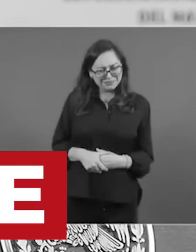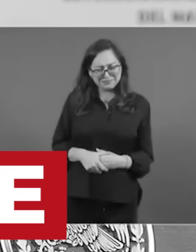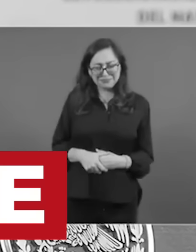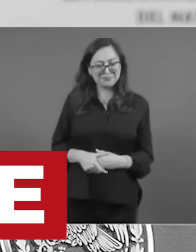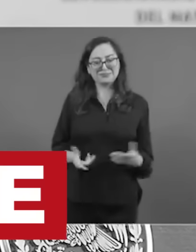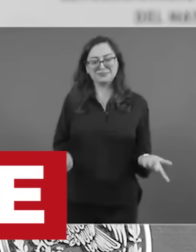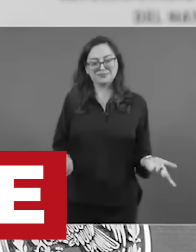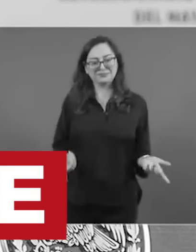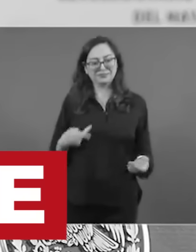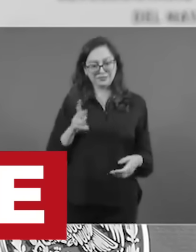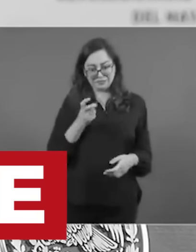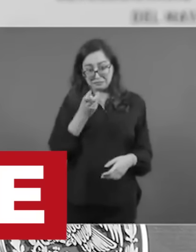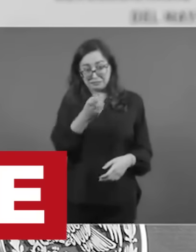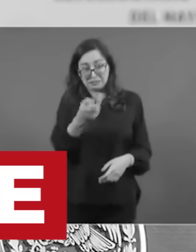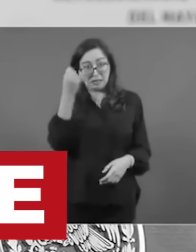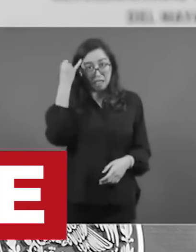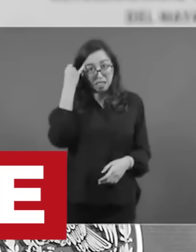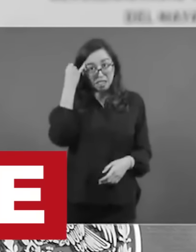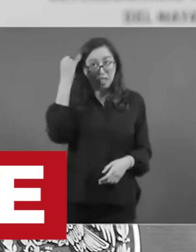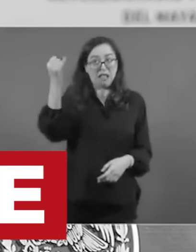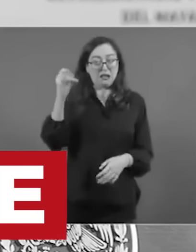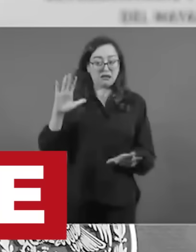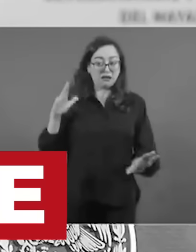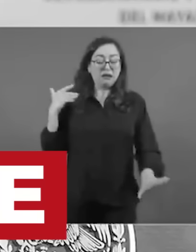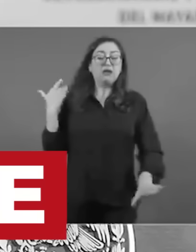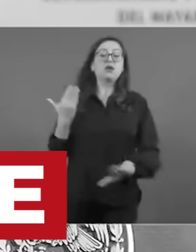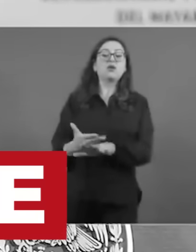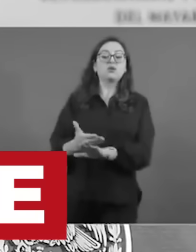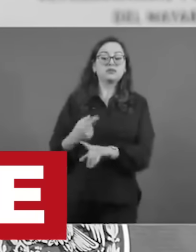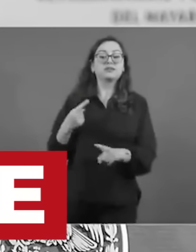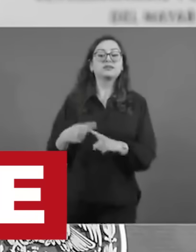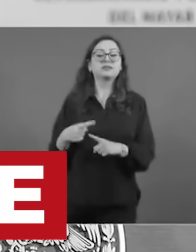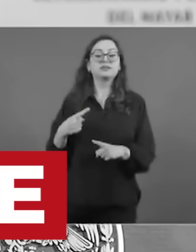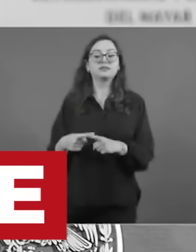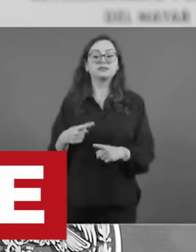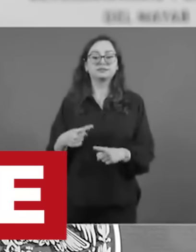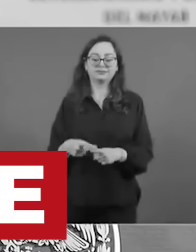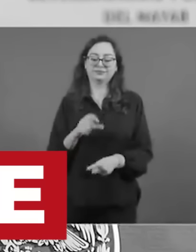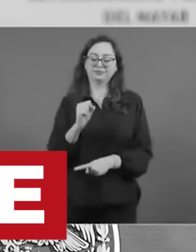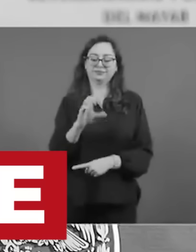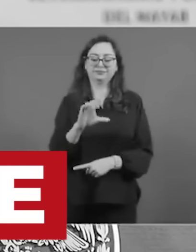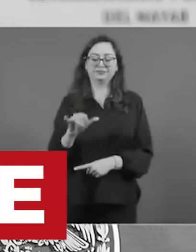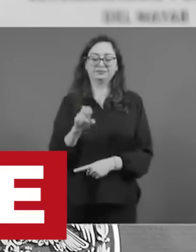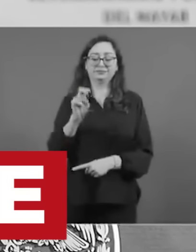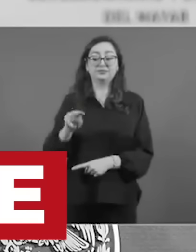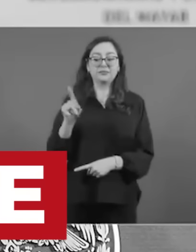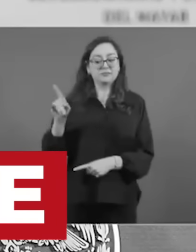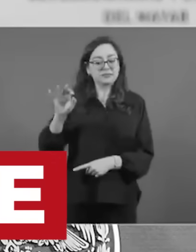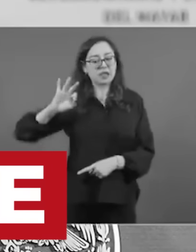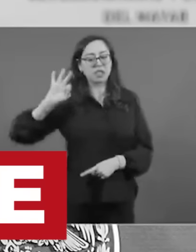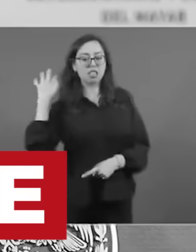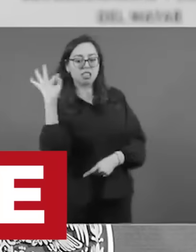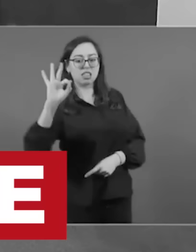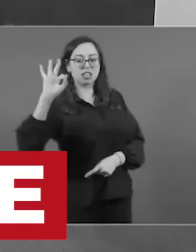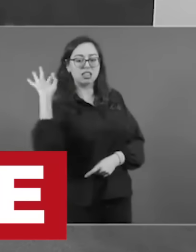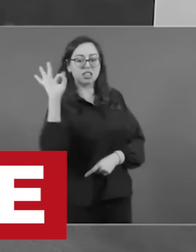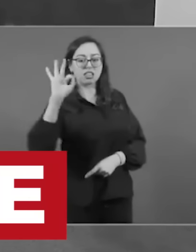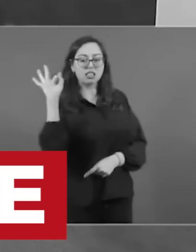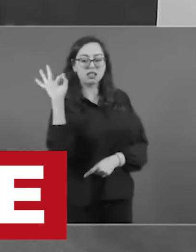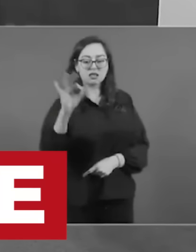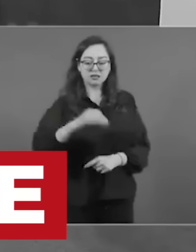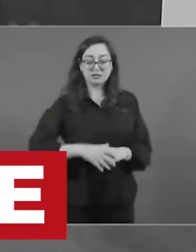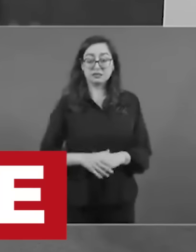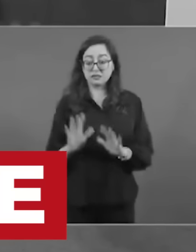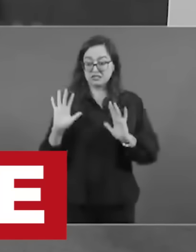perjudicarnos son los de la Suprema Corte. Ya se están sacando una